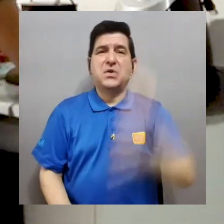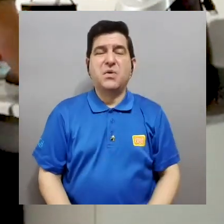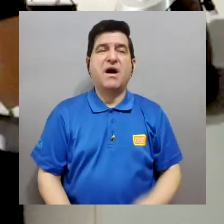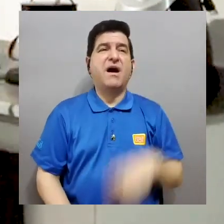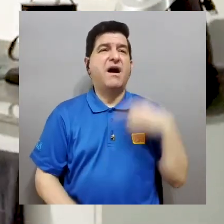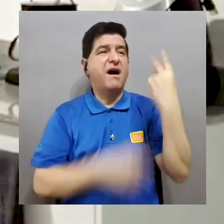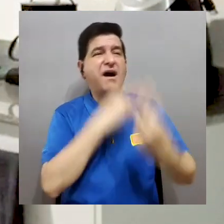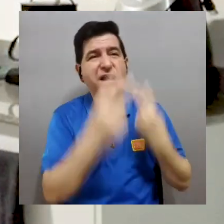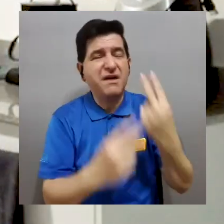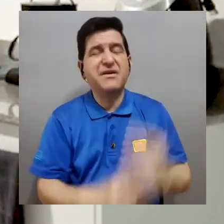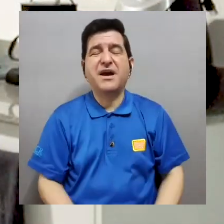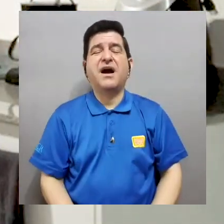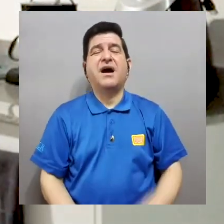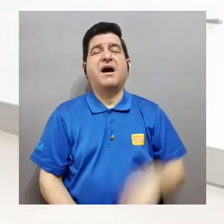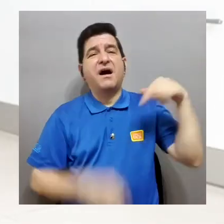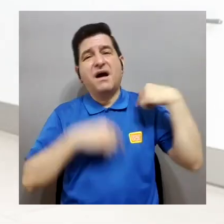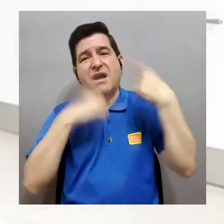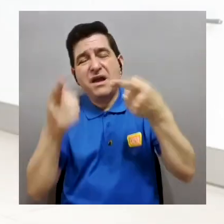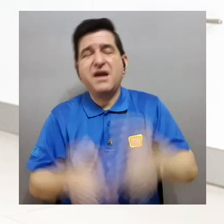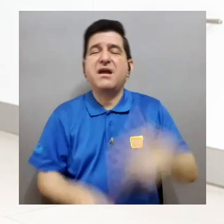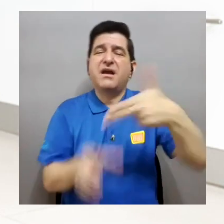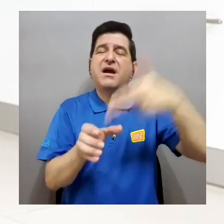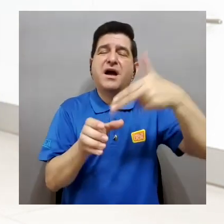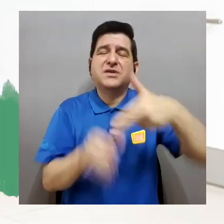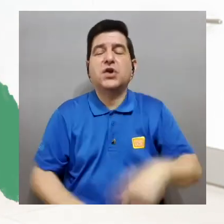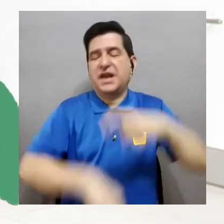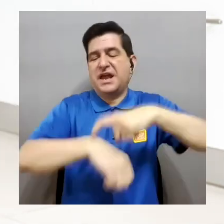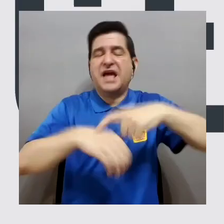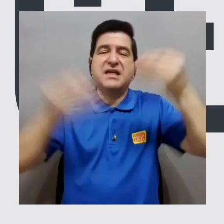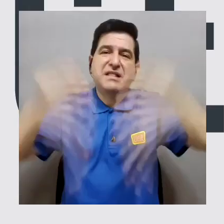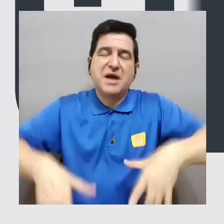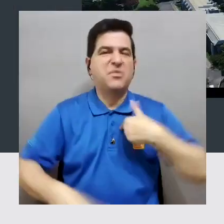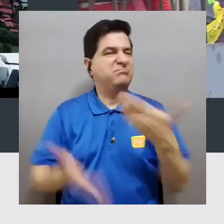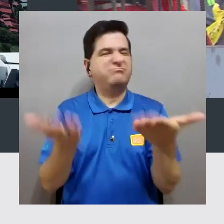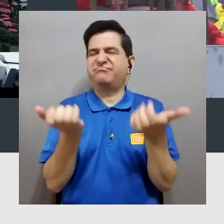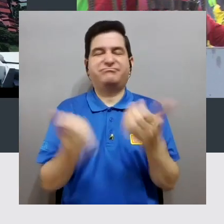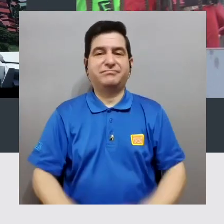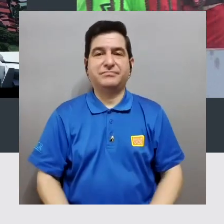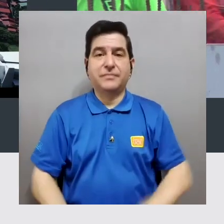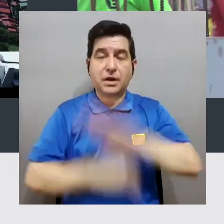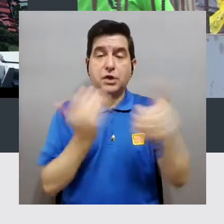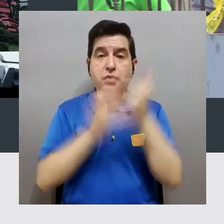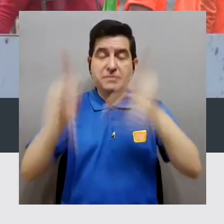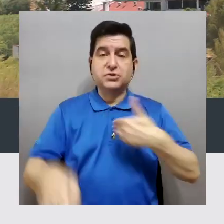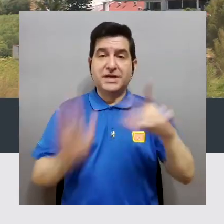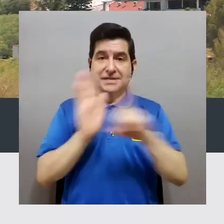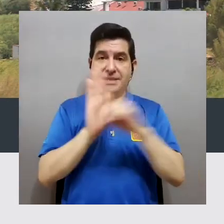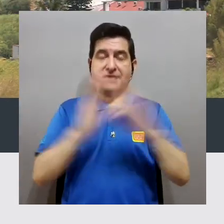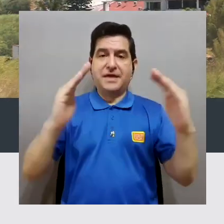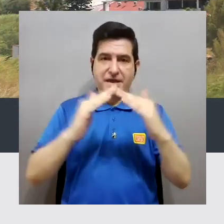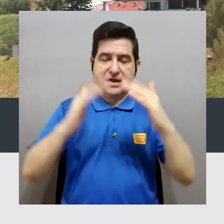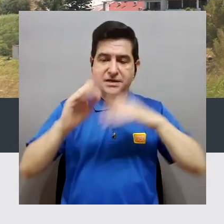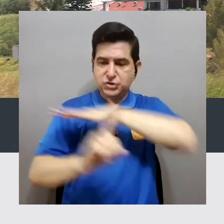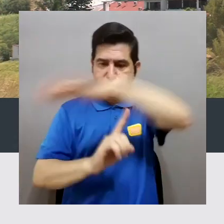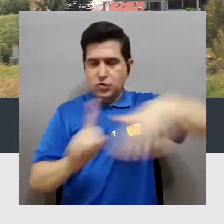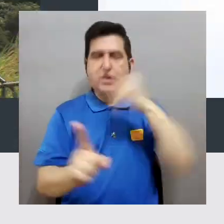de estar viajando, gastando tiempo, gastando gasolina, y era lo que yo no quería. Toda persona tiene derecho a una vivienda y un